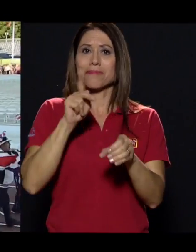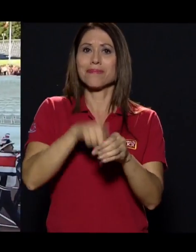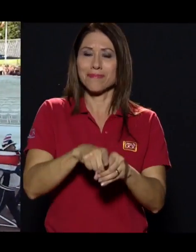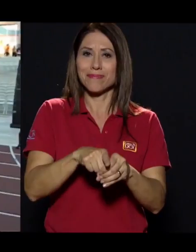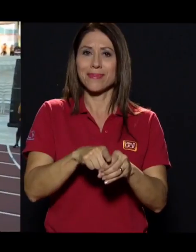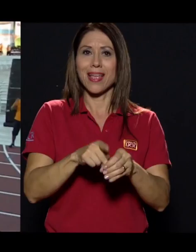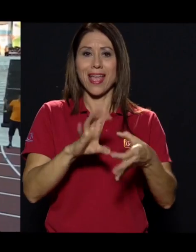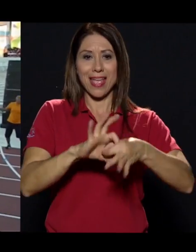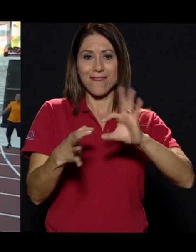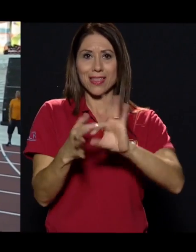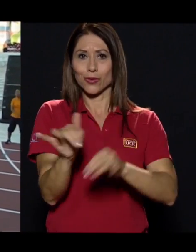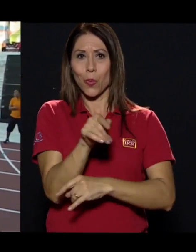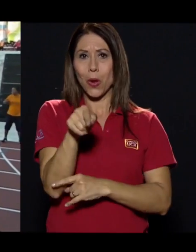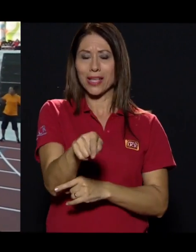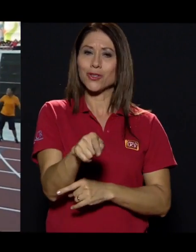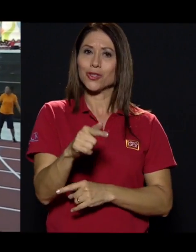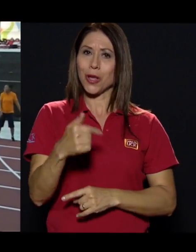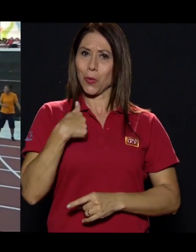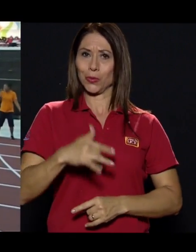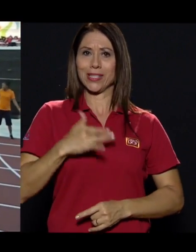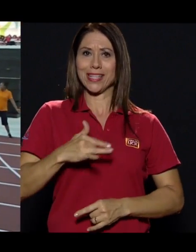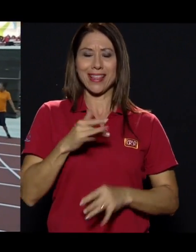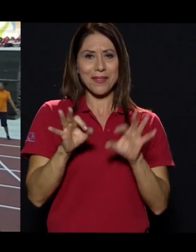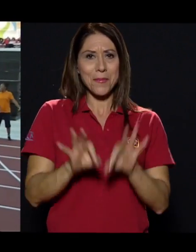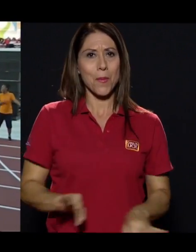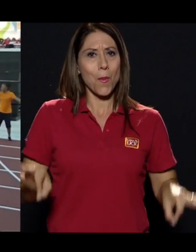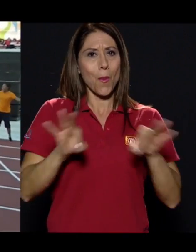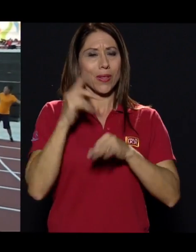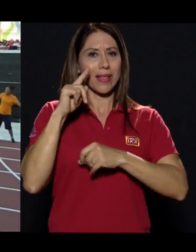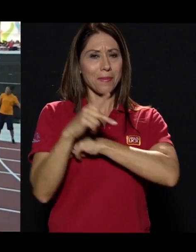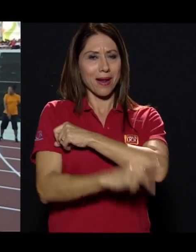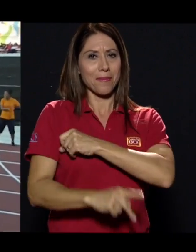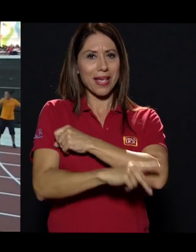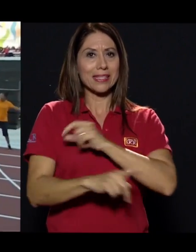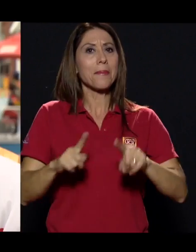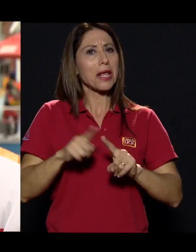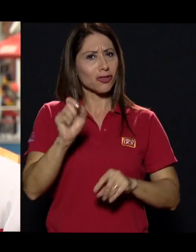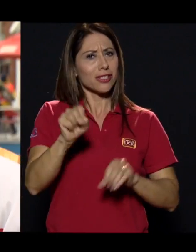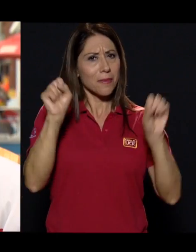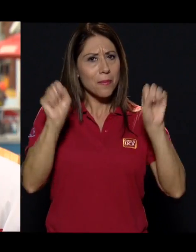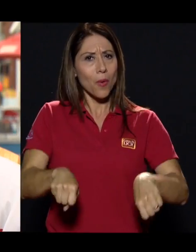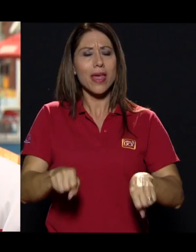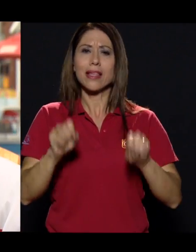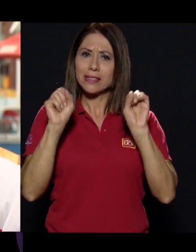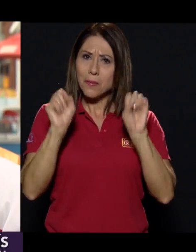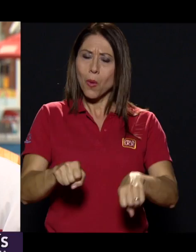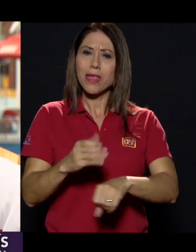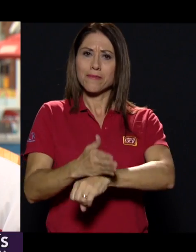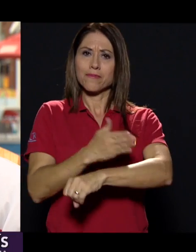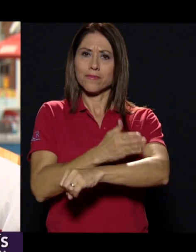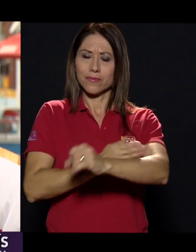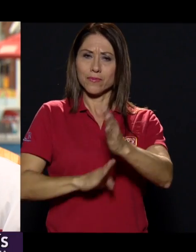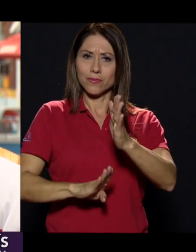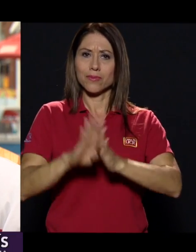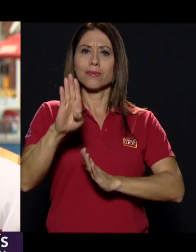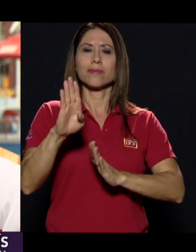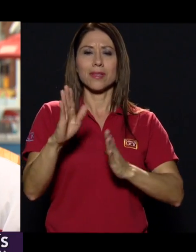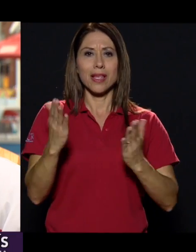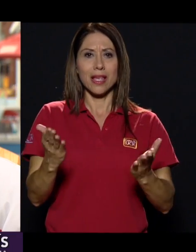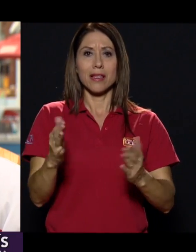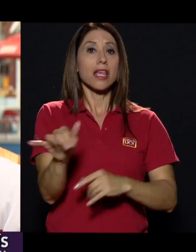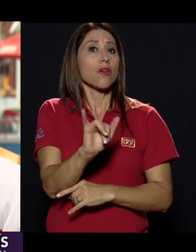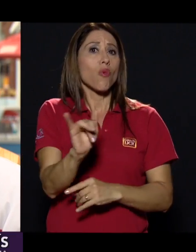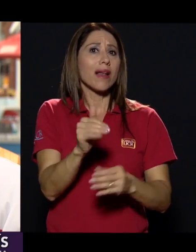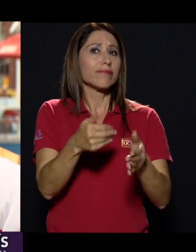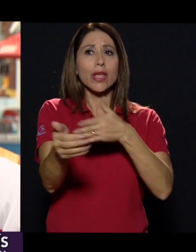como estas, ¿verdad? Que lo hace sentir uno importante para el país, pero sí se puede salir adelante, por